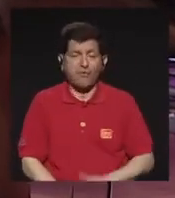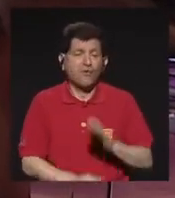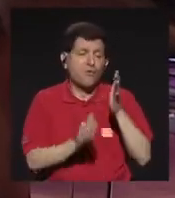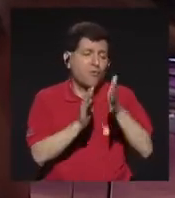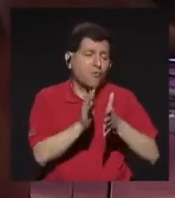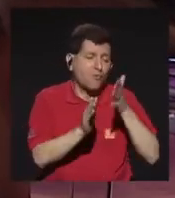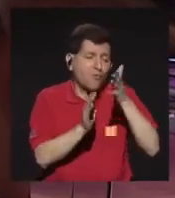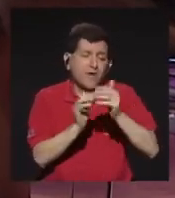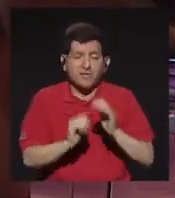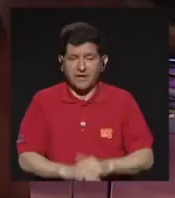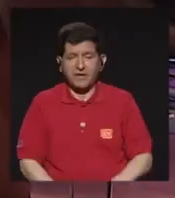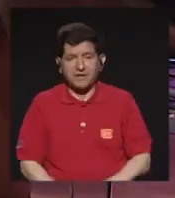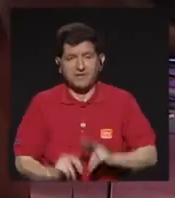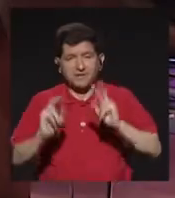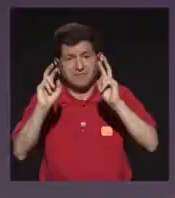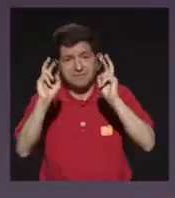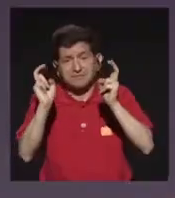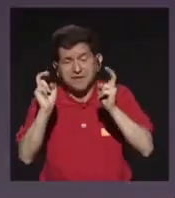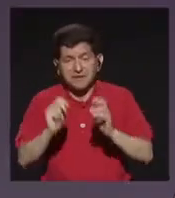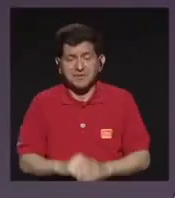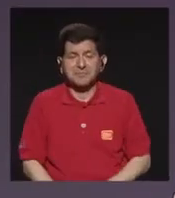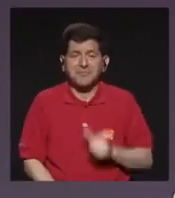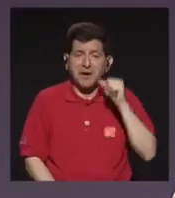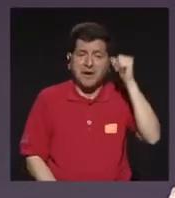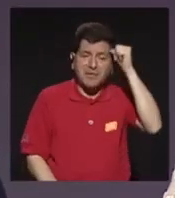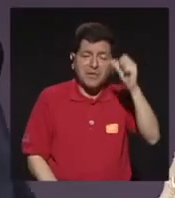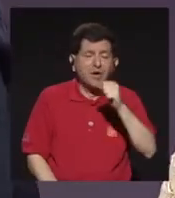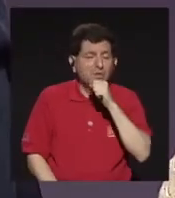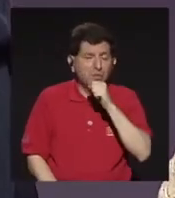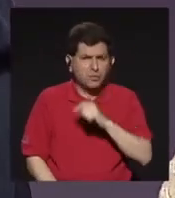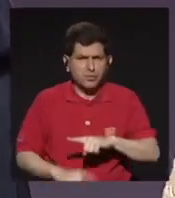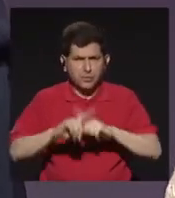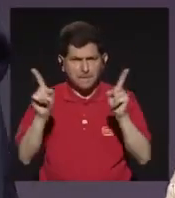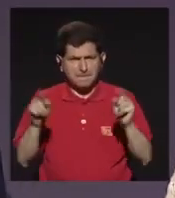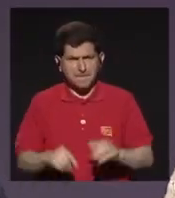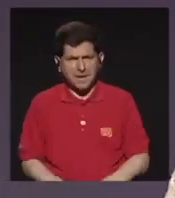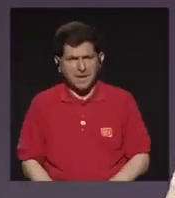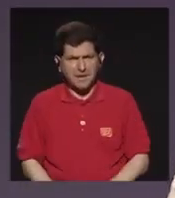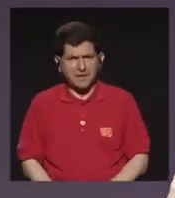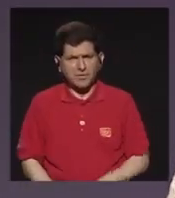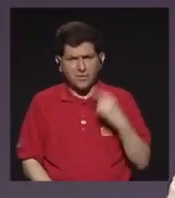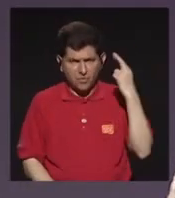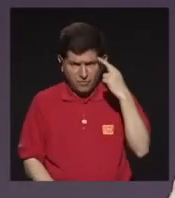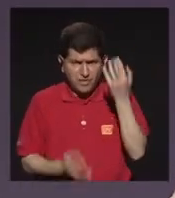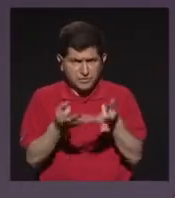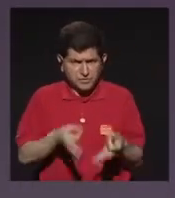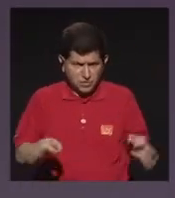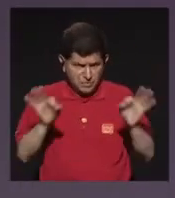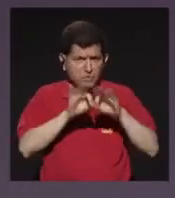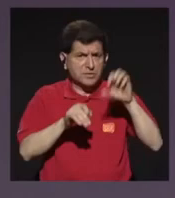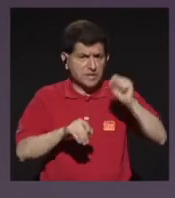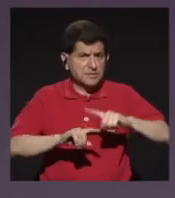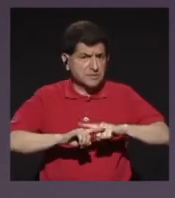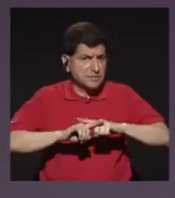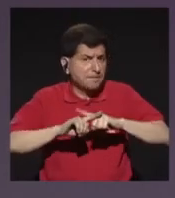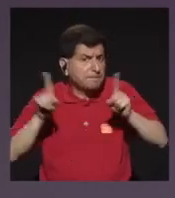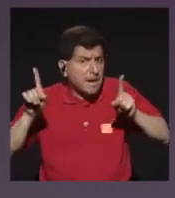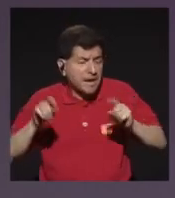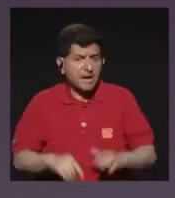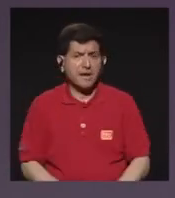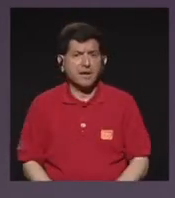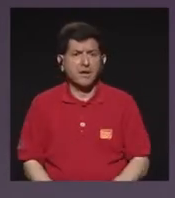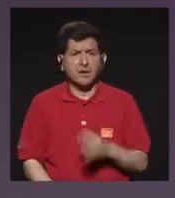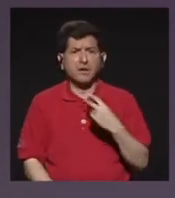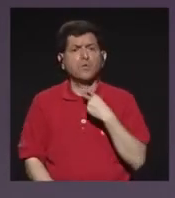cuido, ¿verdad? El tema de adulto mayor, y no porque no sean importantes, sí lo son. Pero la voz de las